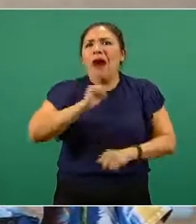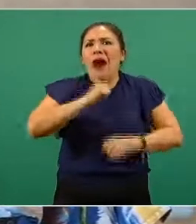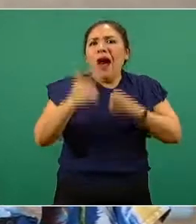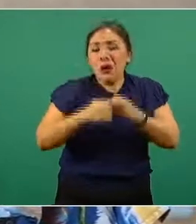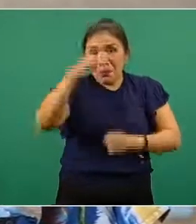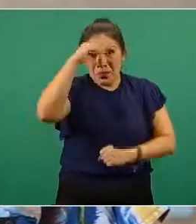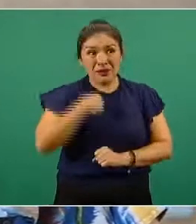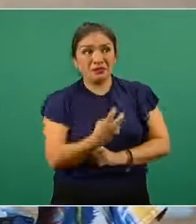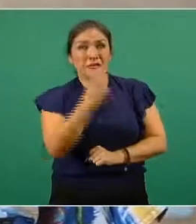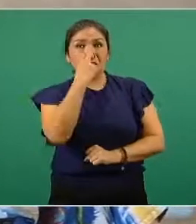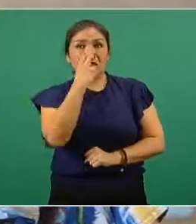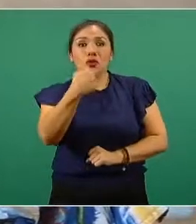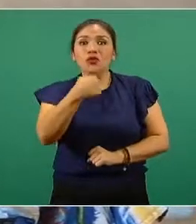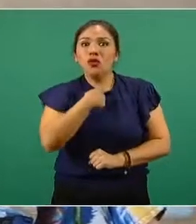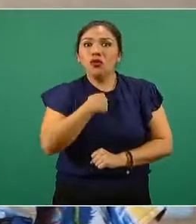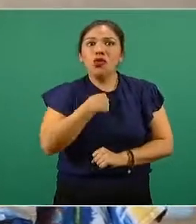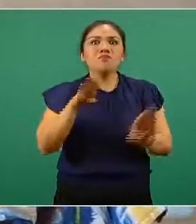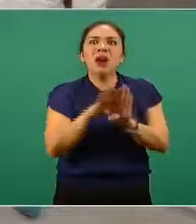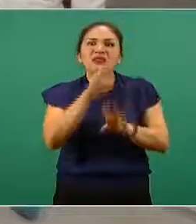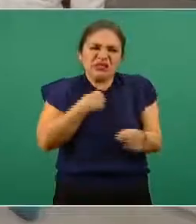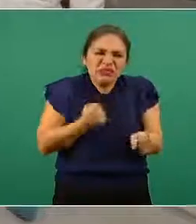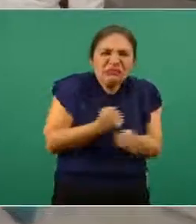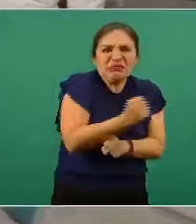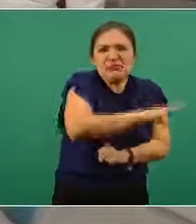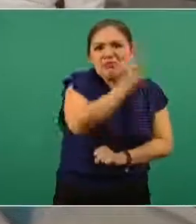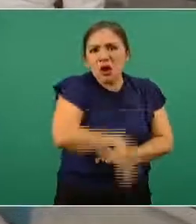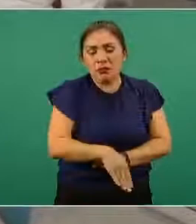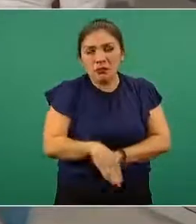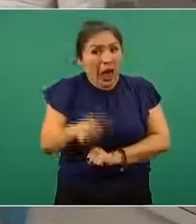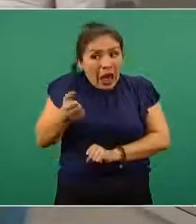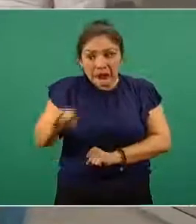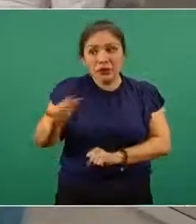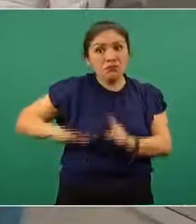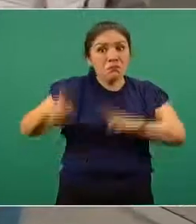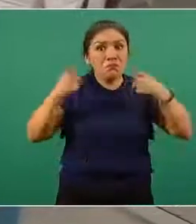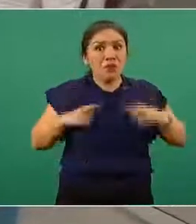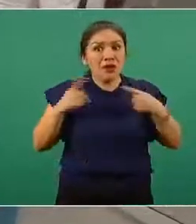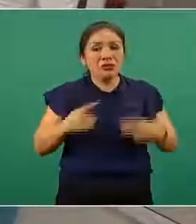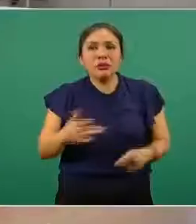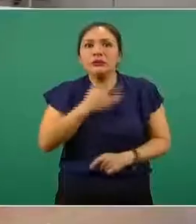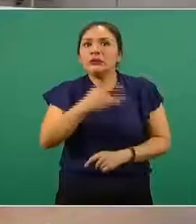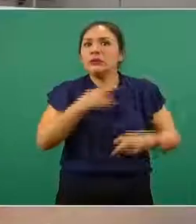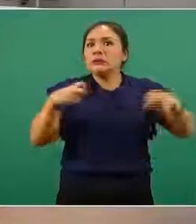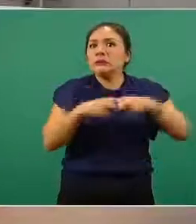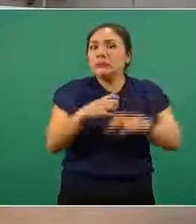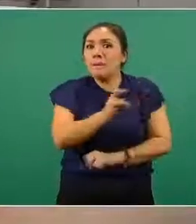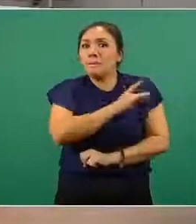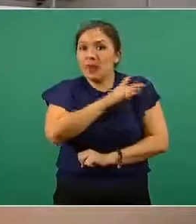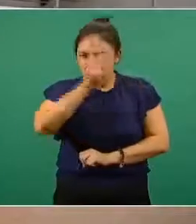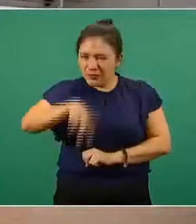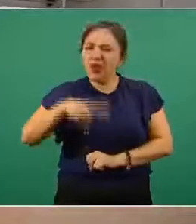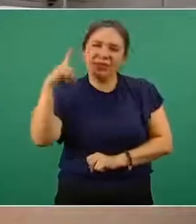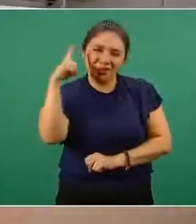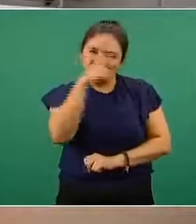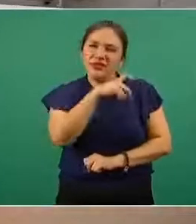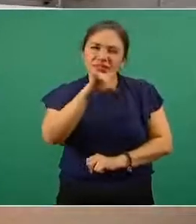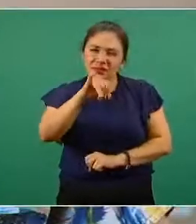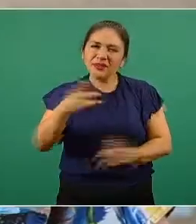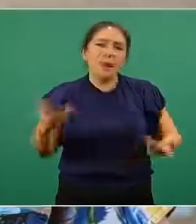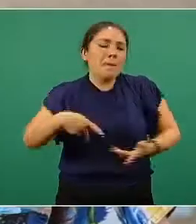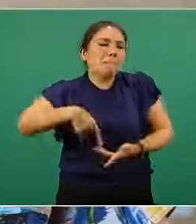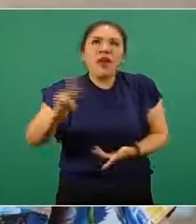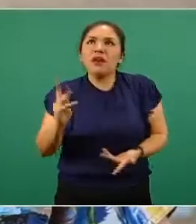al intubar nosotros vamos a matarlos. Y la sociedad está así, con muchísimo miedo. Sí ha sido complicado, pero